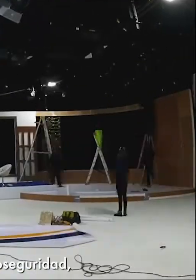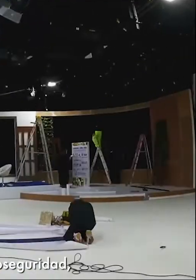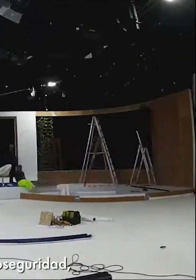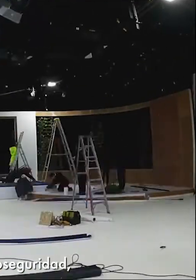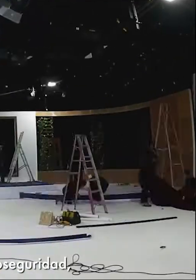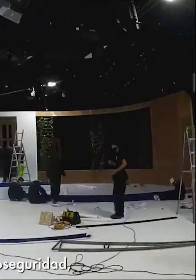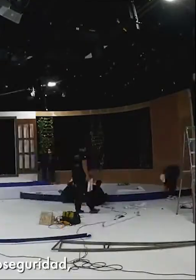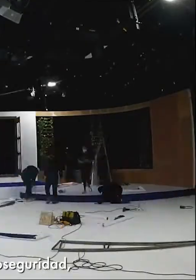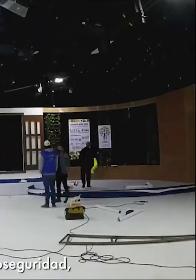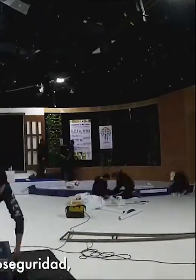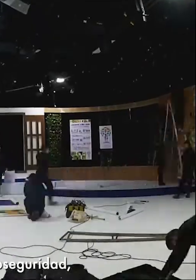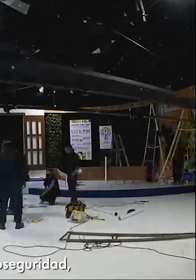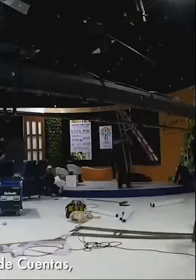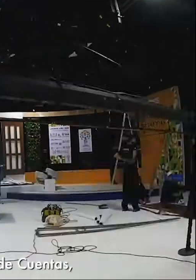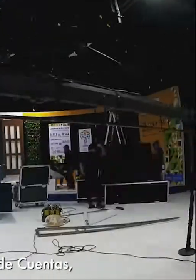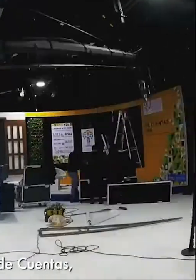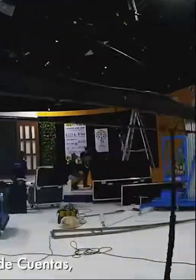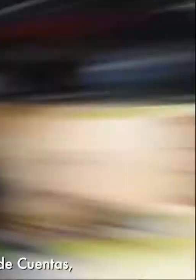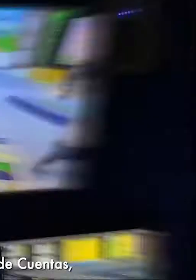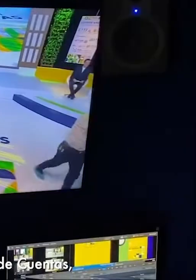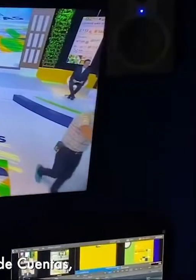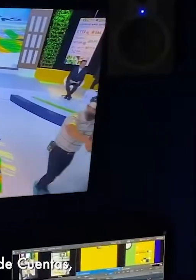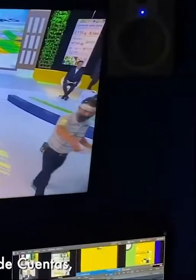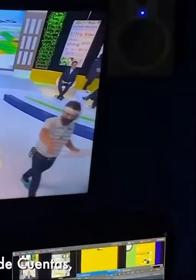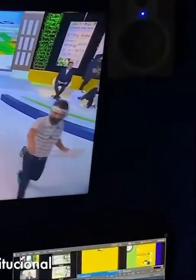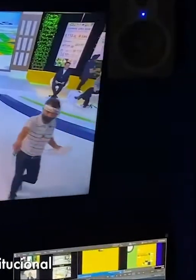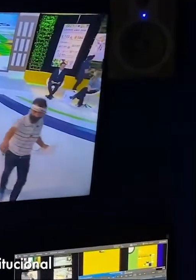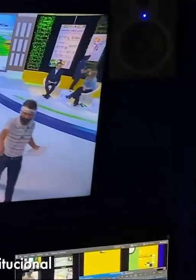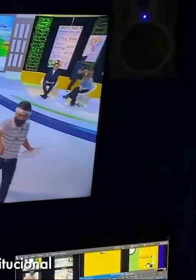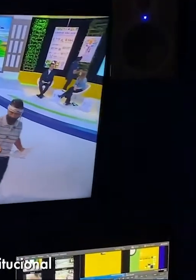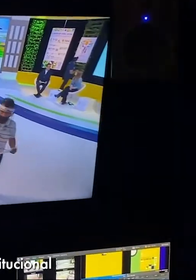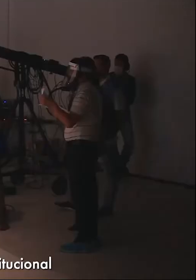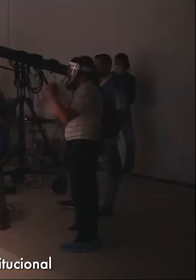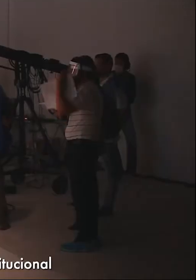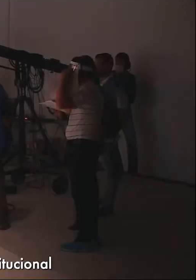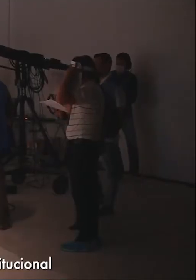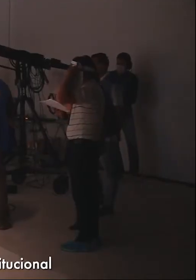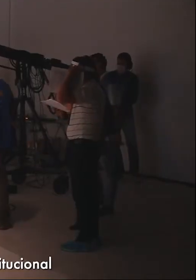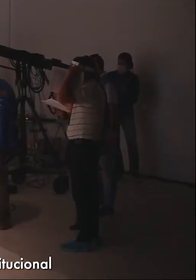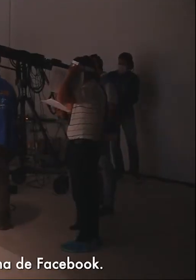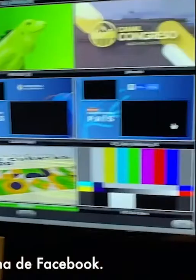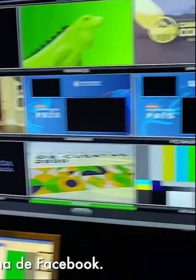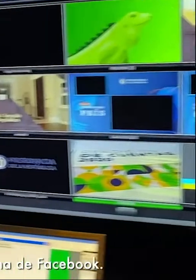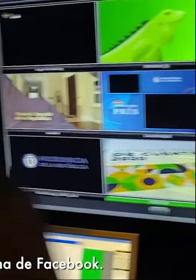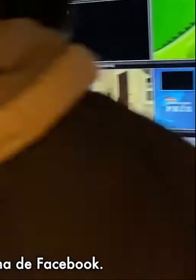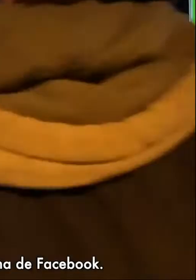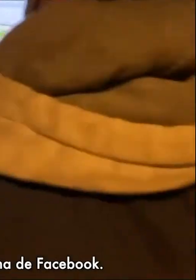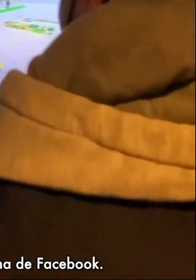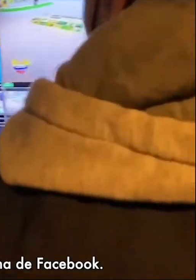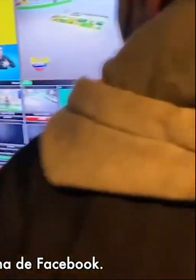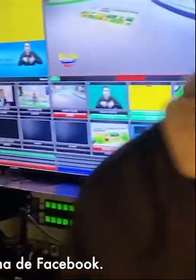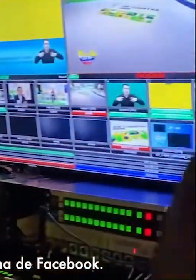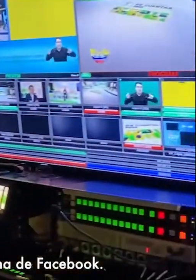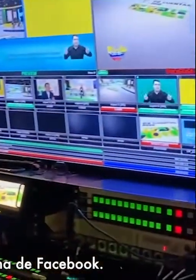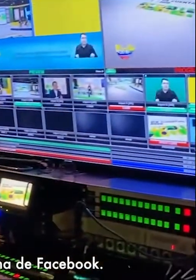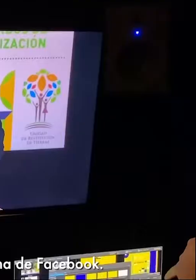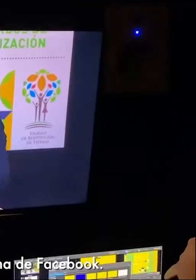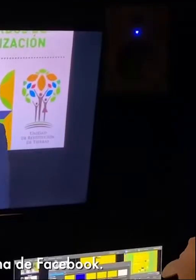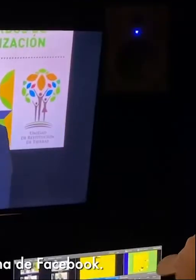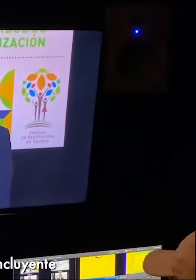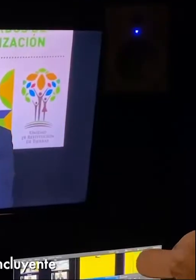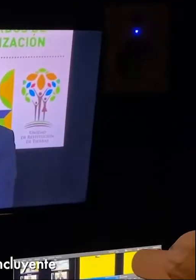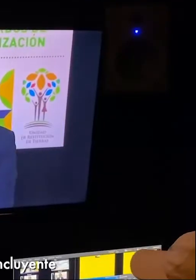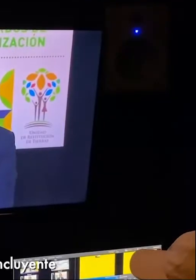2020 y con los protocolos de bioseguridad, adelantamos la rendición de cuentas emitida en el canal institucional y transmitida en nuestra página de